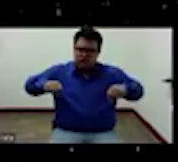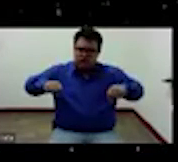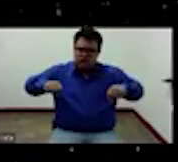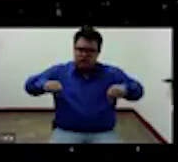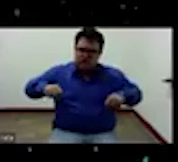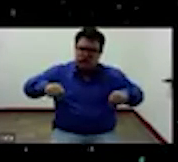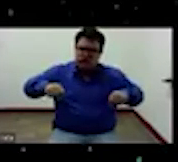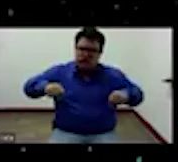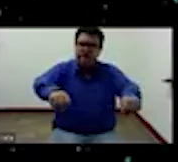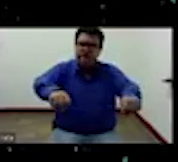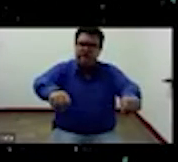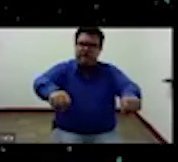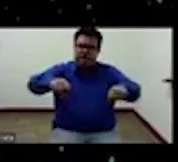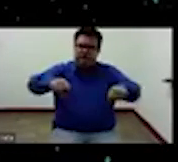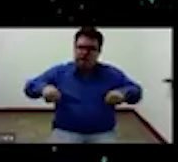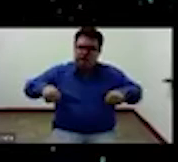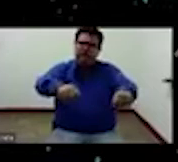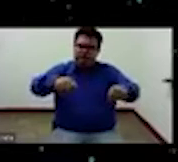sonido,